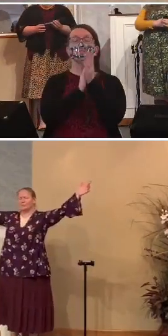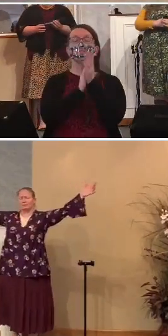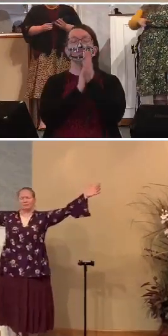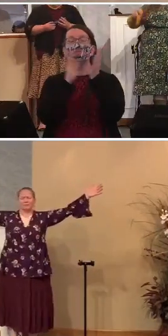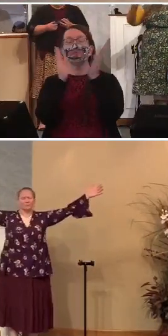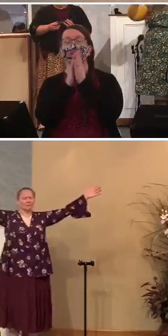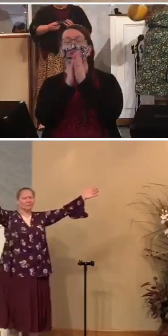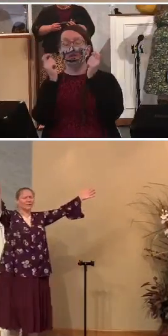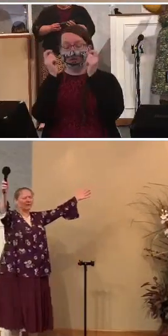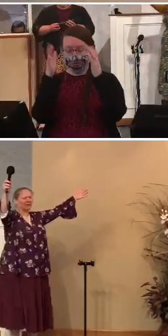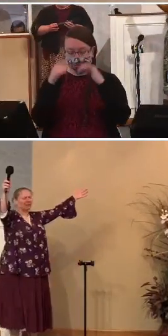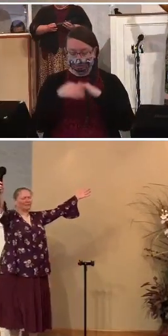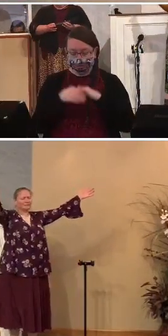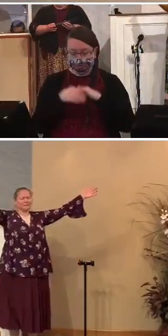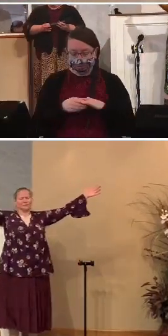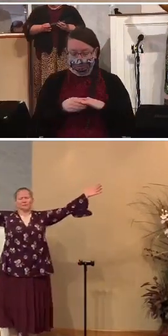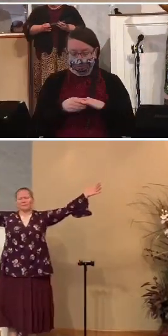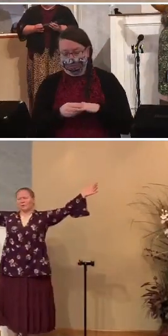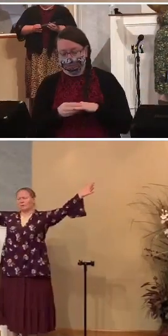Aleluya.